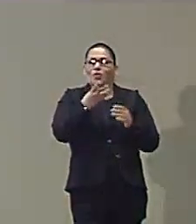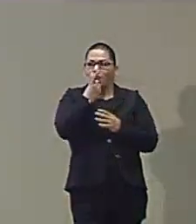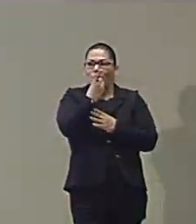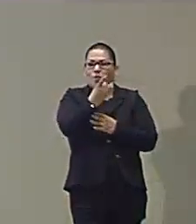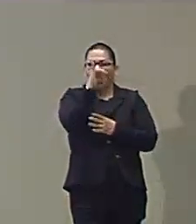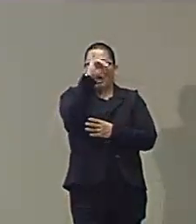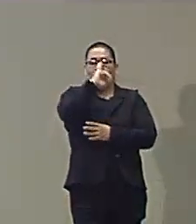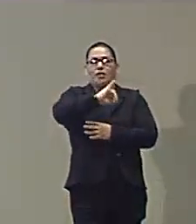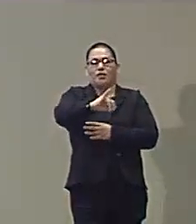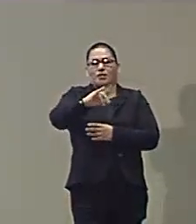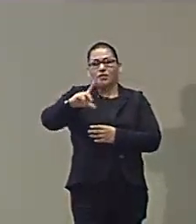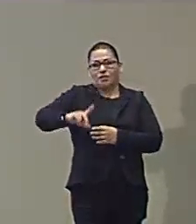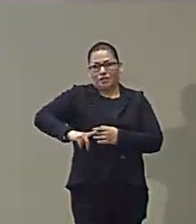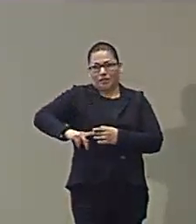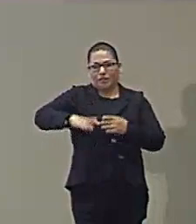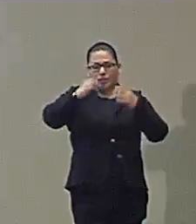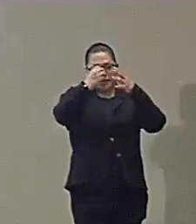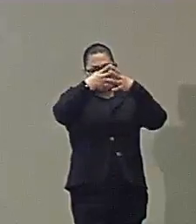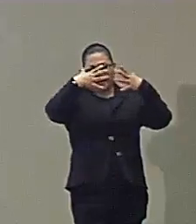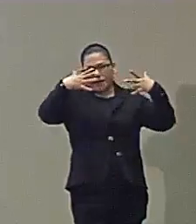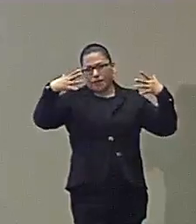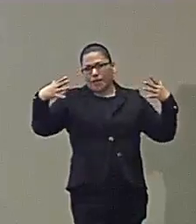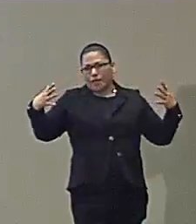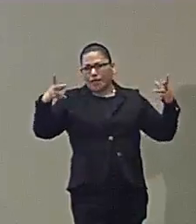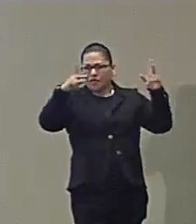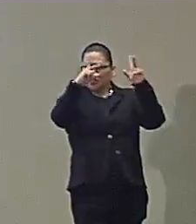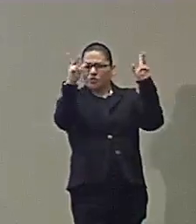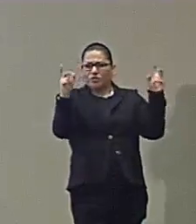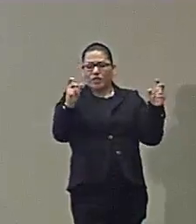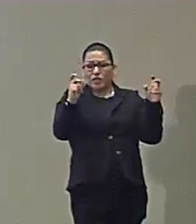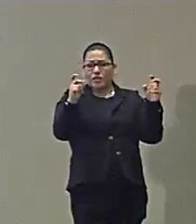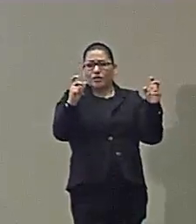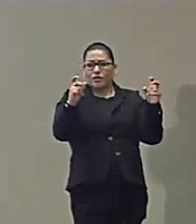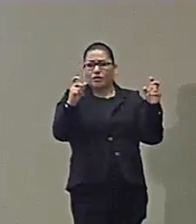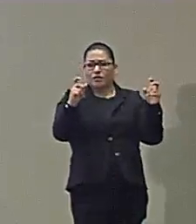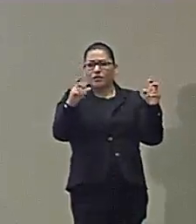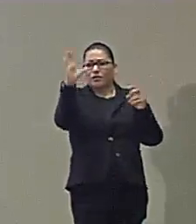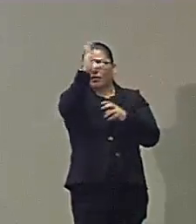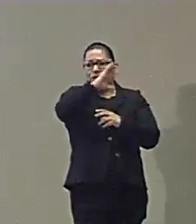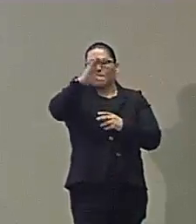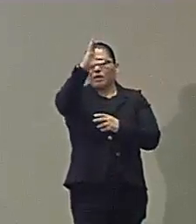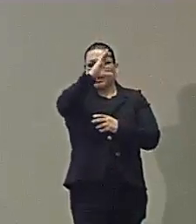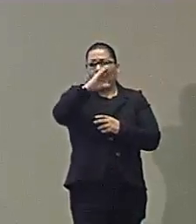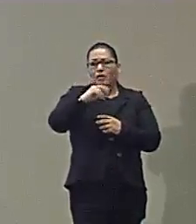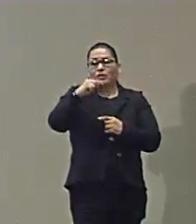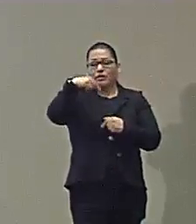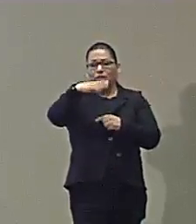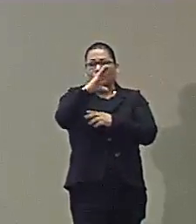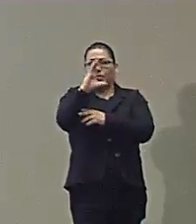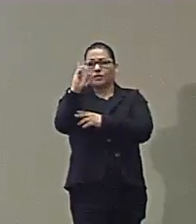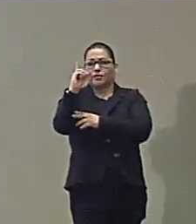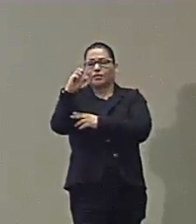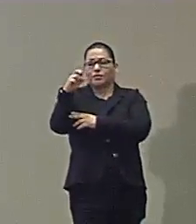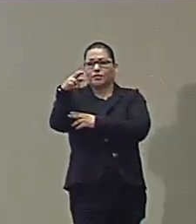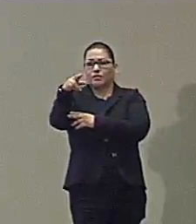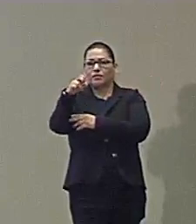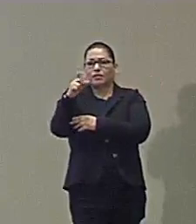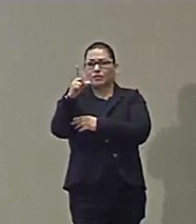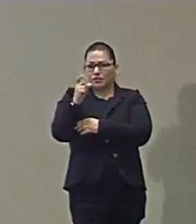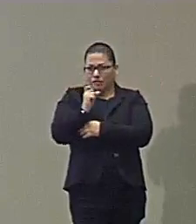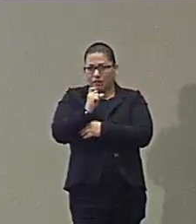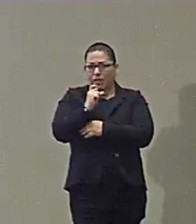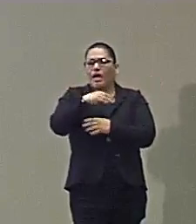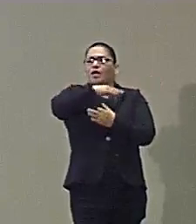gobierno y nos amplio de la gran oferta cultural que ofrece la ciudad de mexico